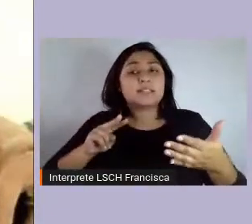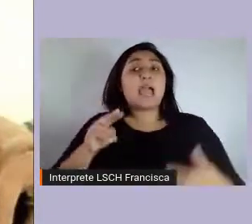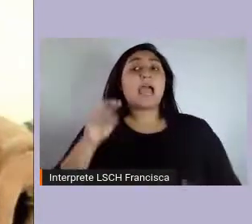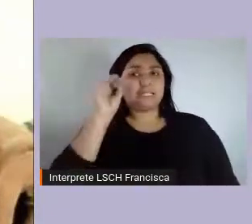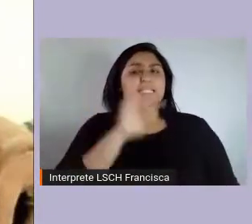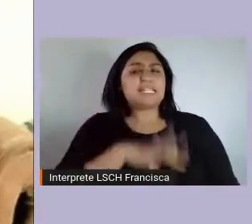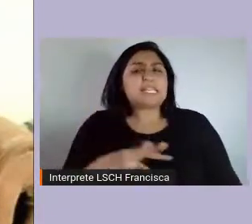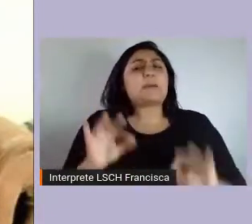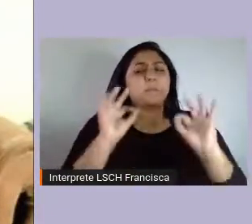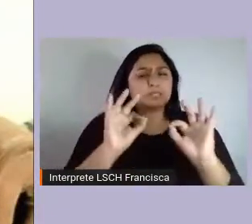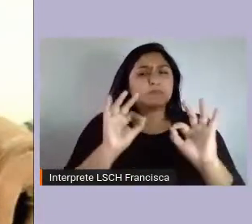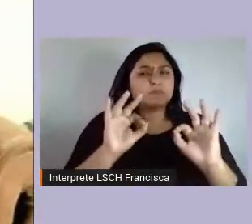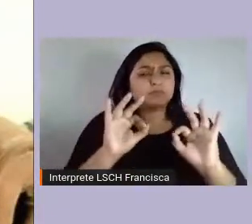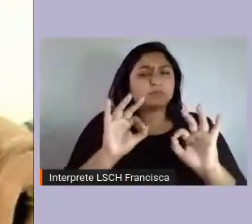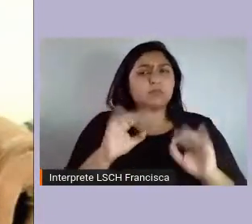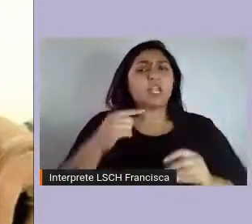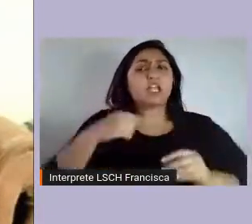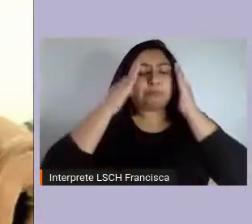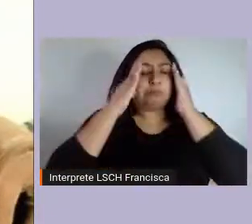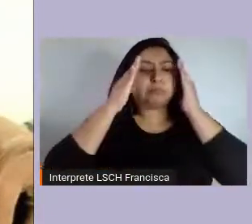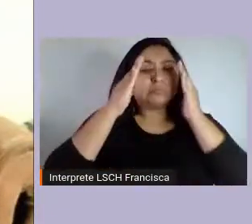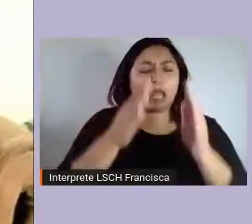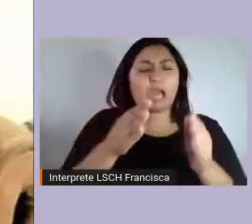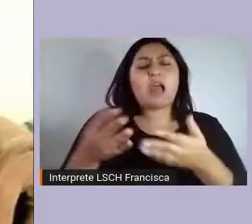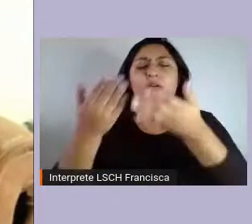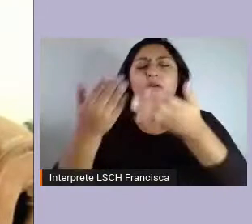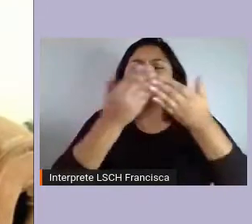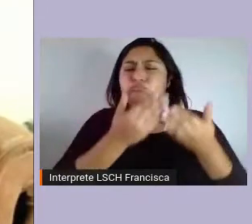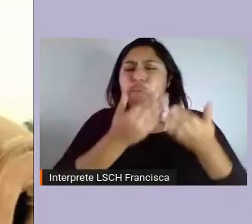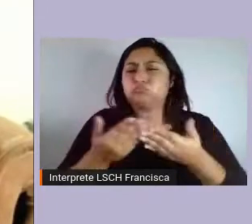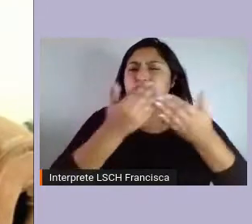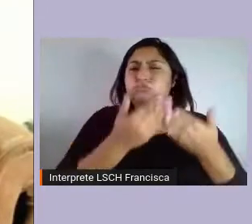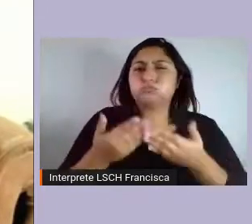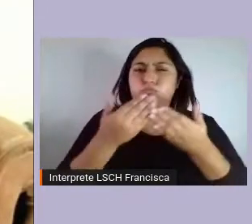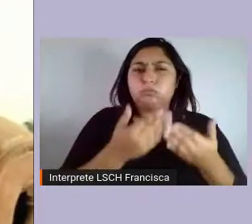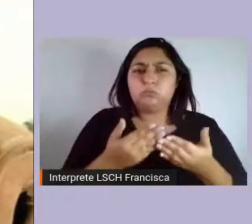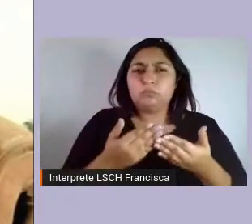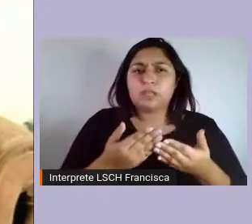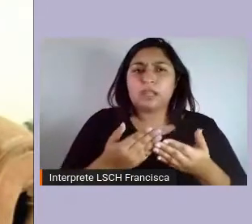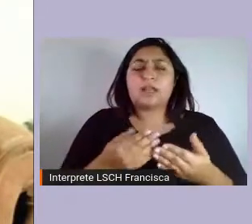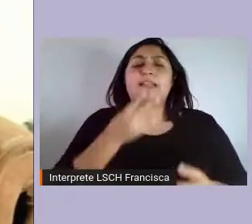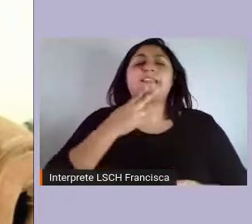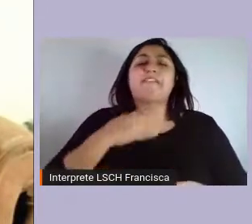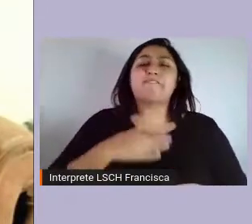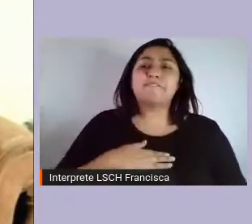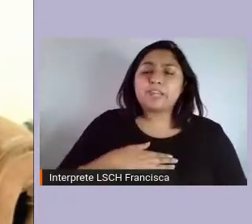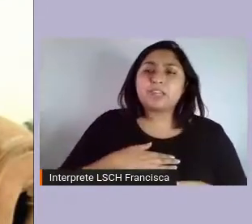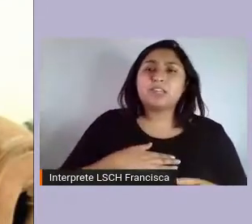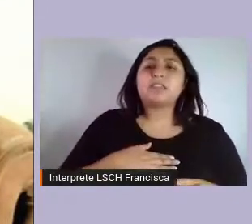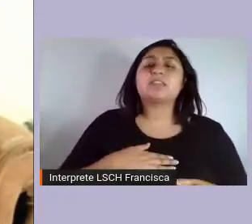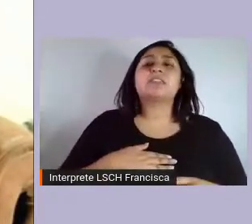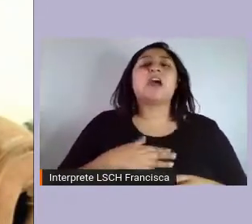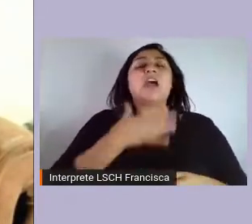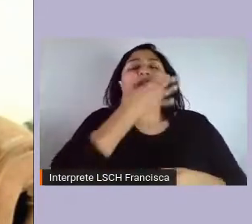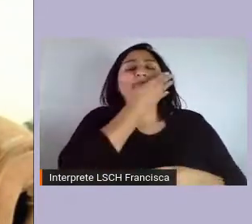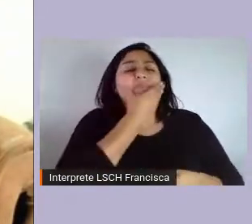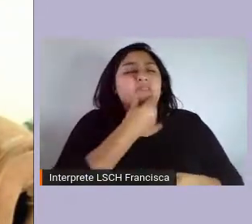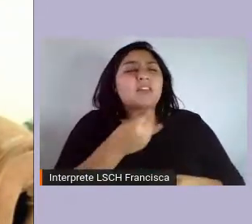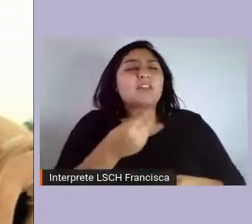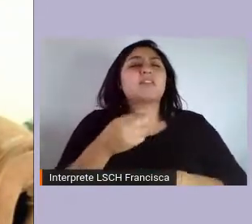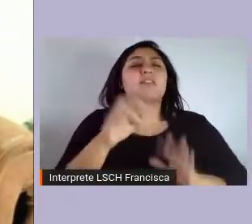Y he dedicado varios de mis estudios a la obra, a la vida, a la estética, a los